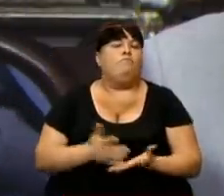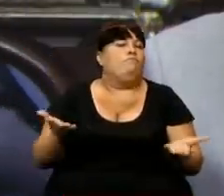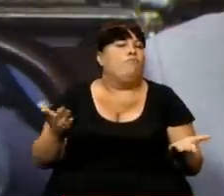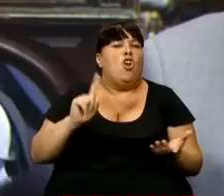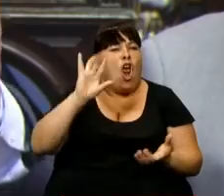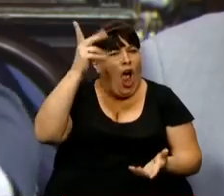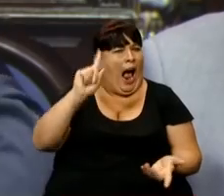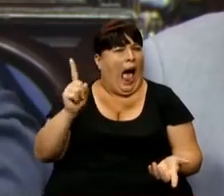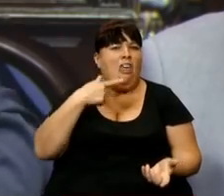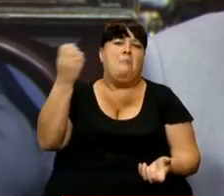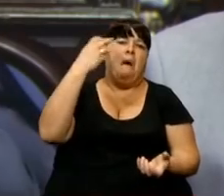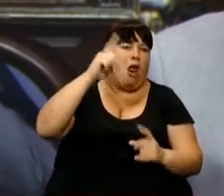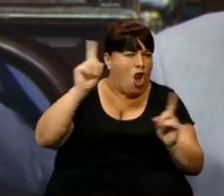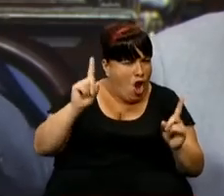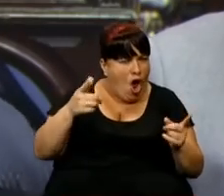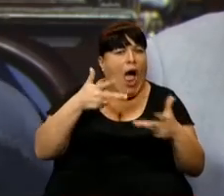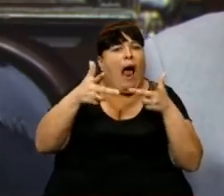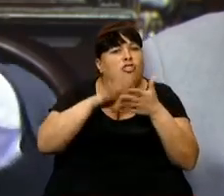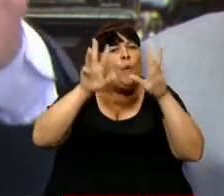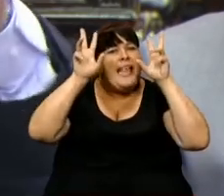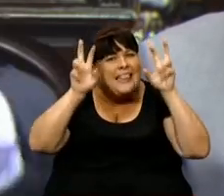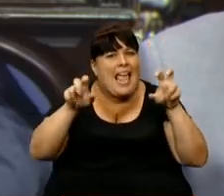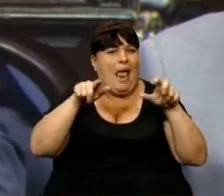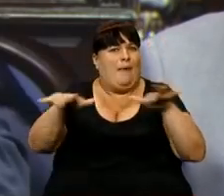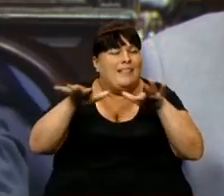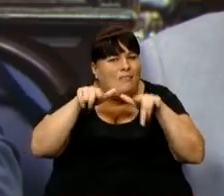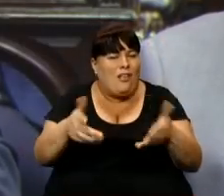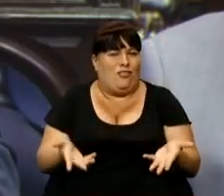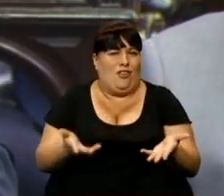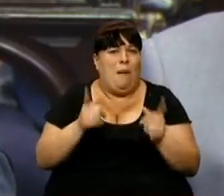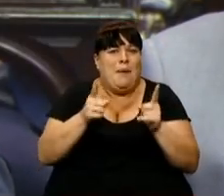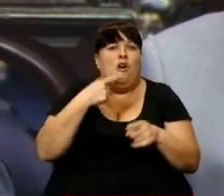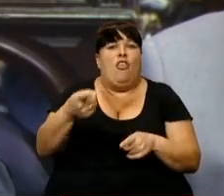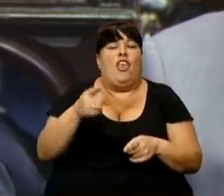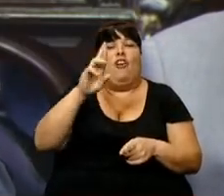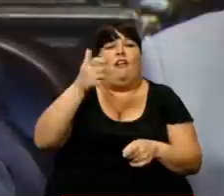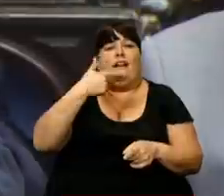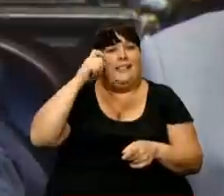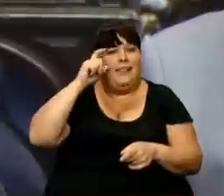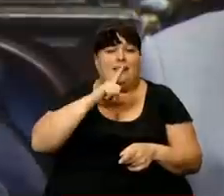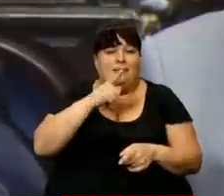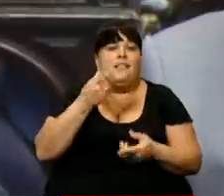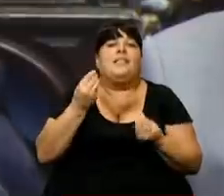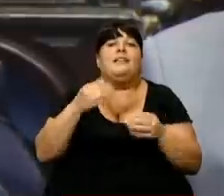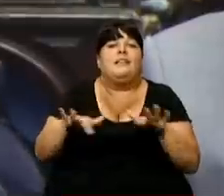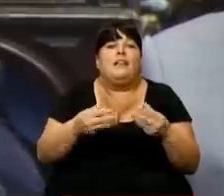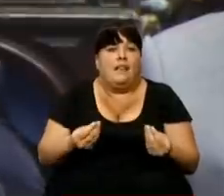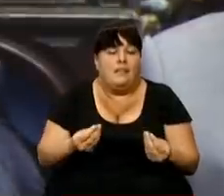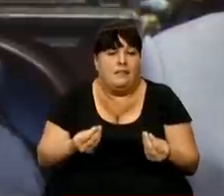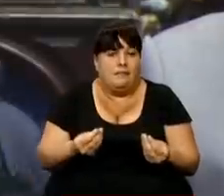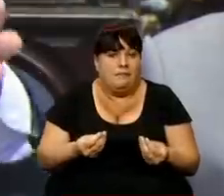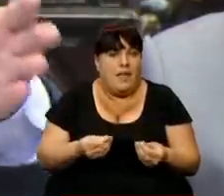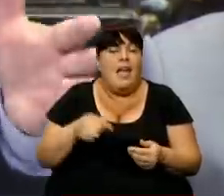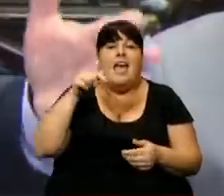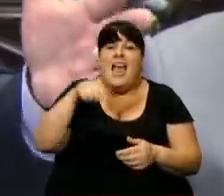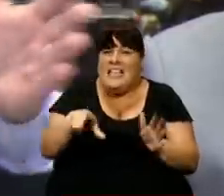Entonces no hay que enojarse ni insultarse, hablemos del tema, de los hechos, como decía Russell, de los hechos.